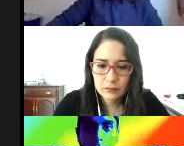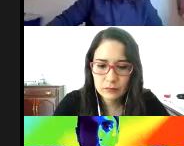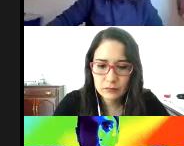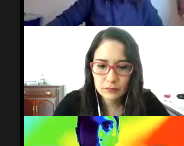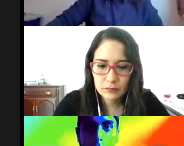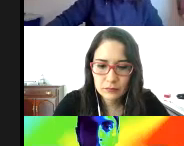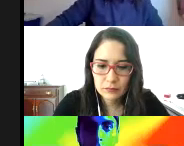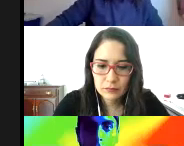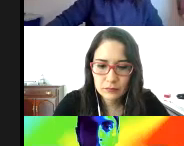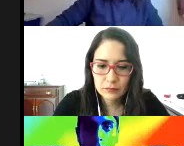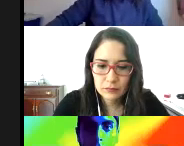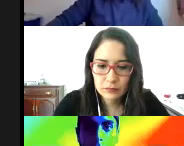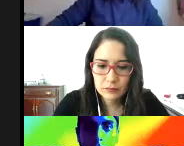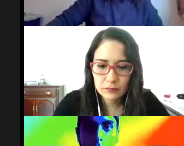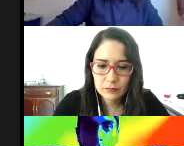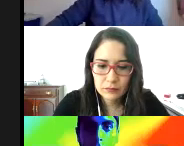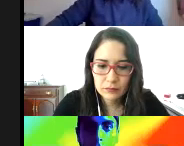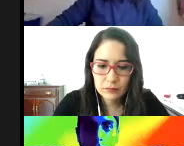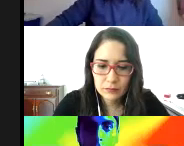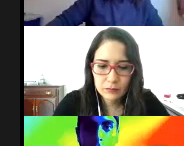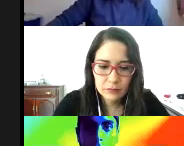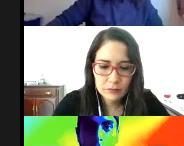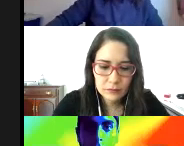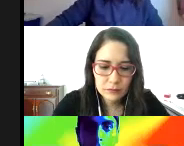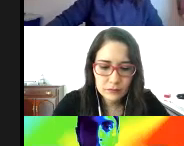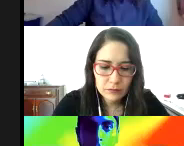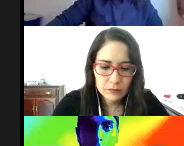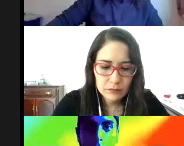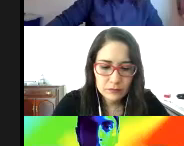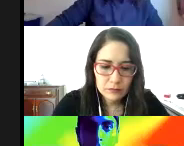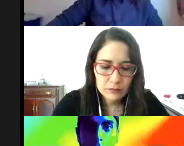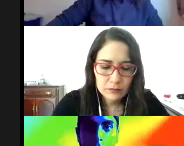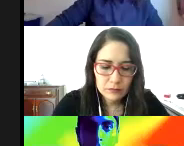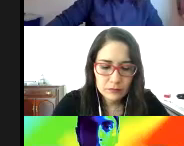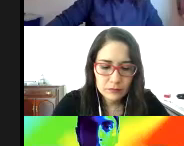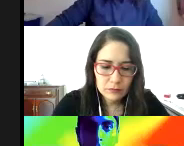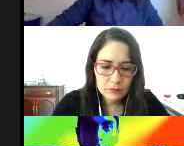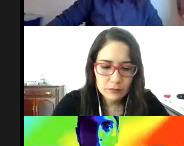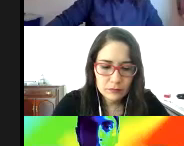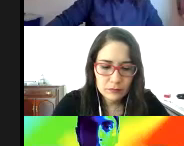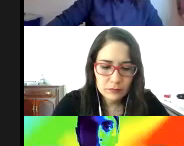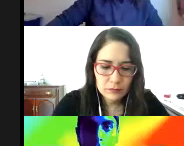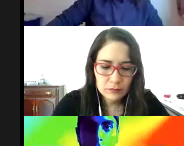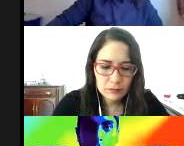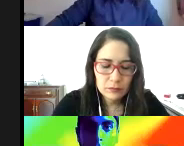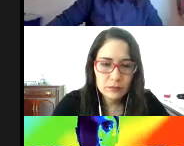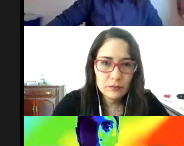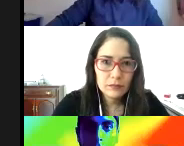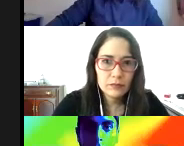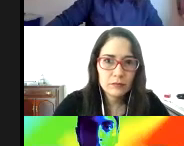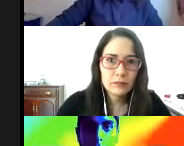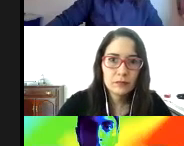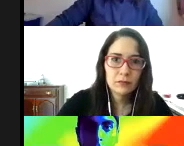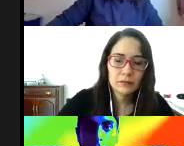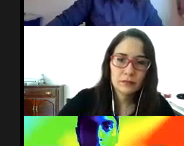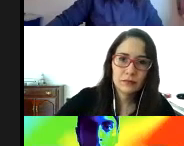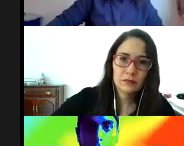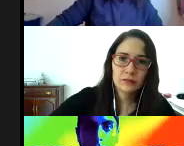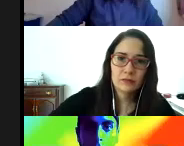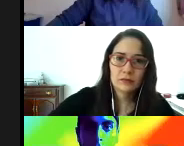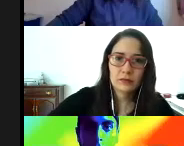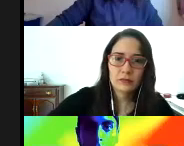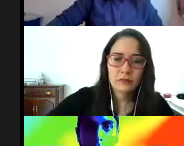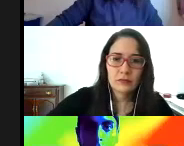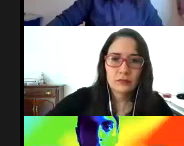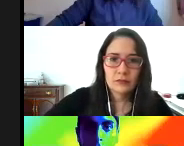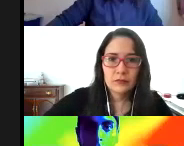de la eutrofización, es la cuenca del Quiscao, aquí, ¿sí? Y la cuenca de San Francisco. Estamos hablando entonces